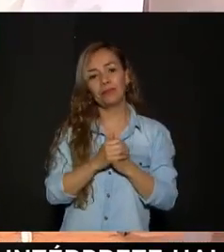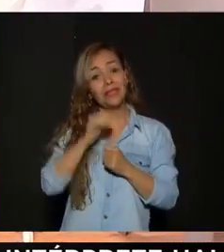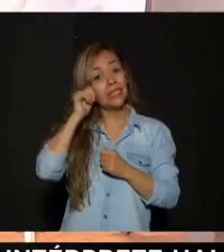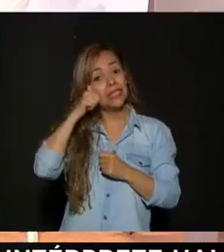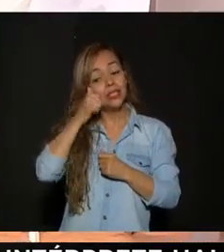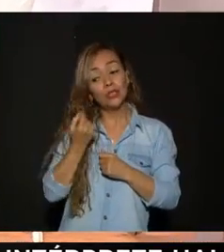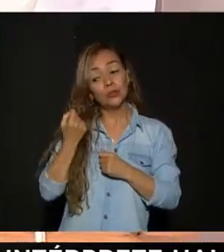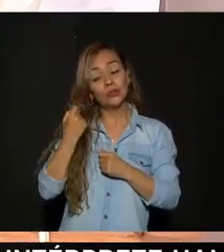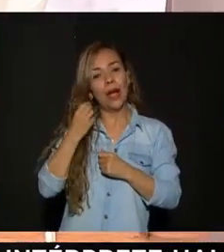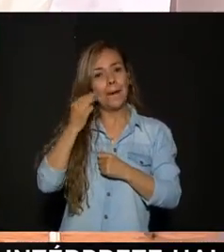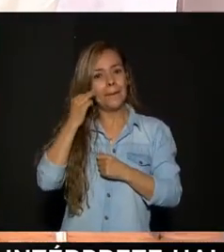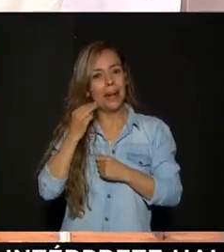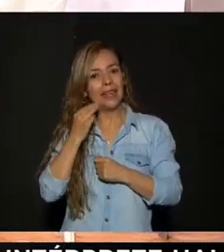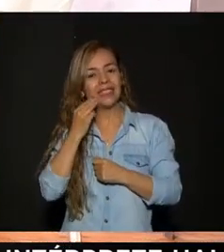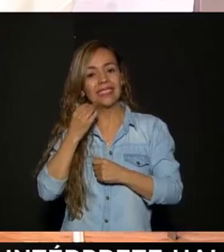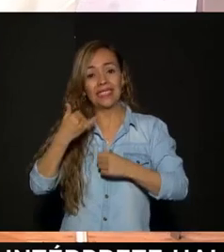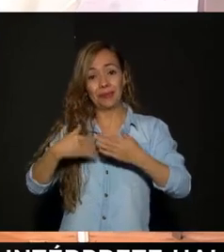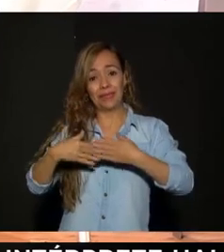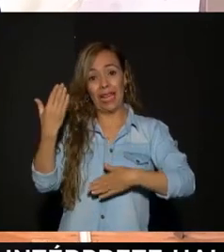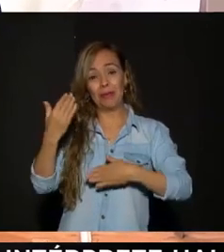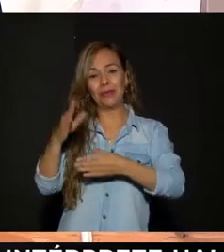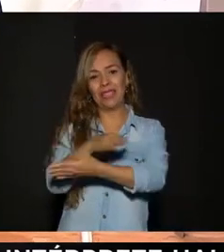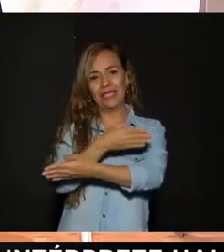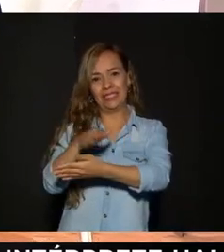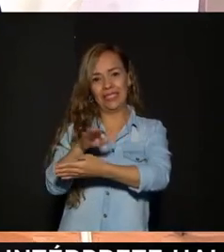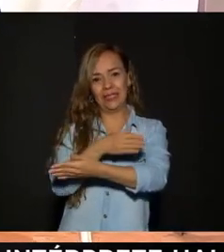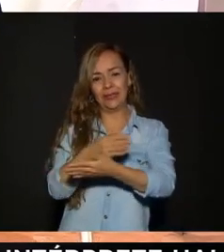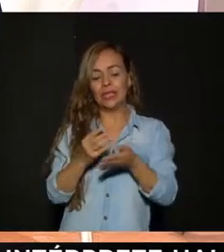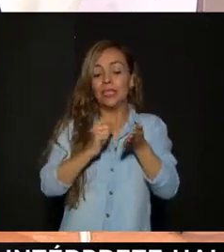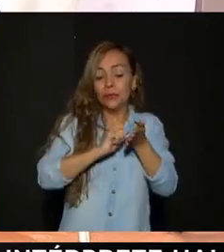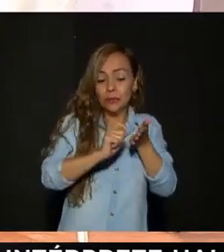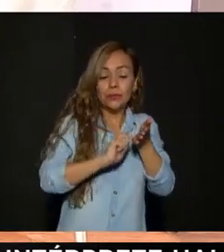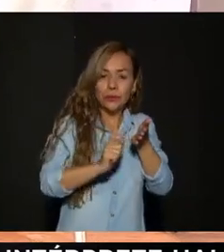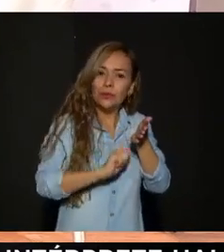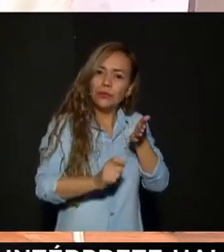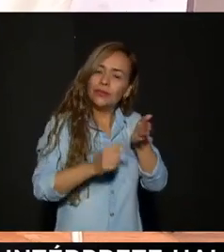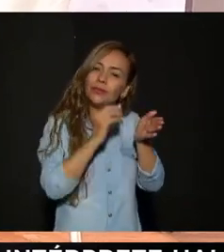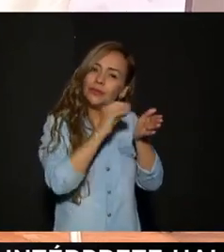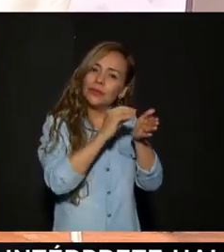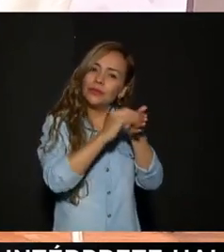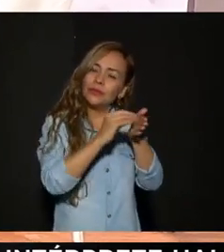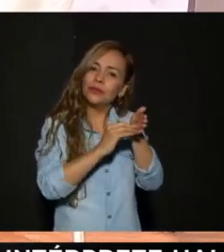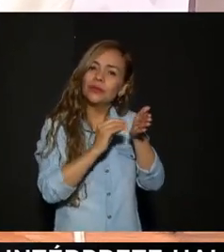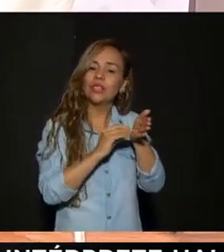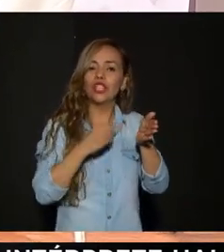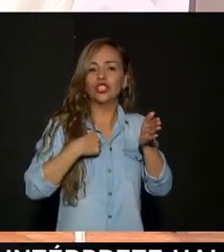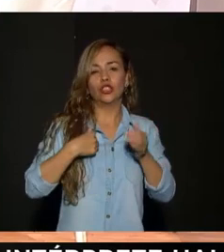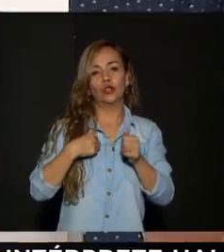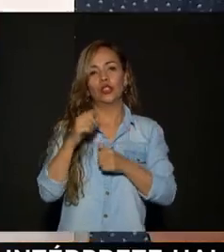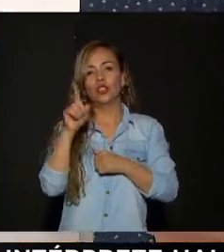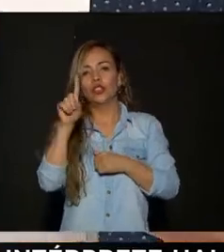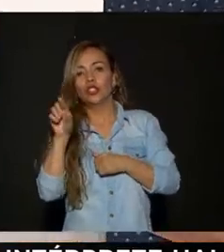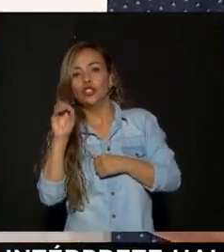yo habíamos creado una canción básica y por eso la escribimos, para recordarla. Entonces, yo había tocado Sol,